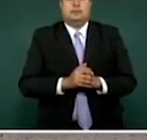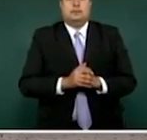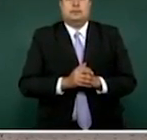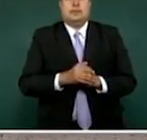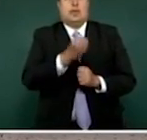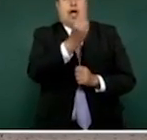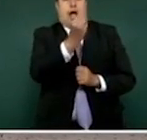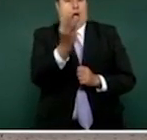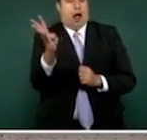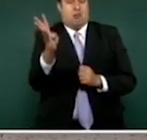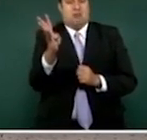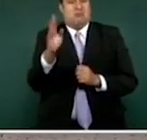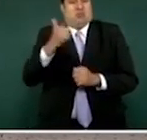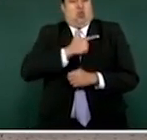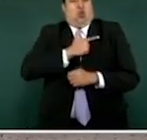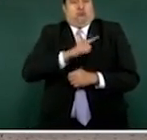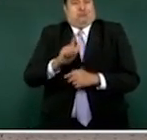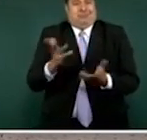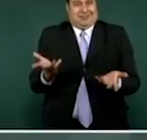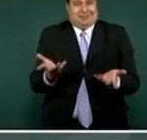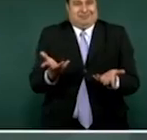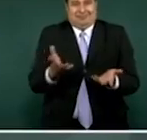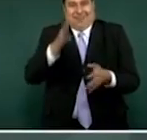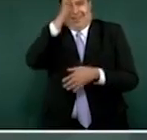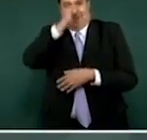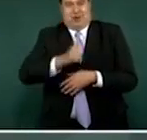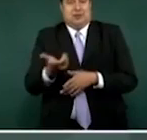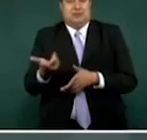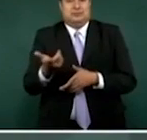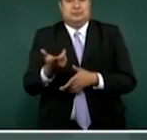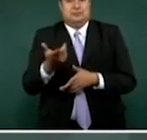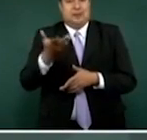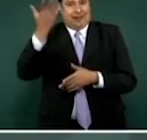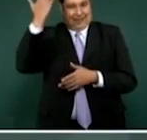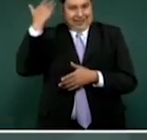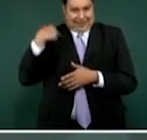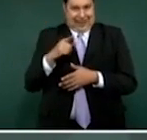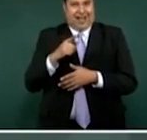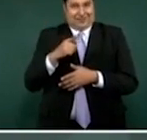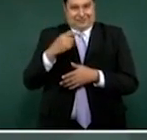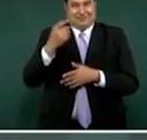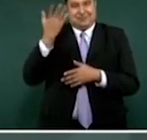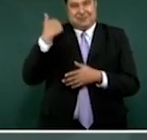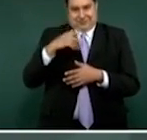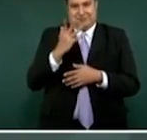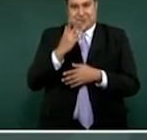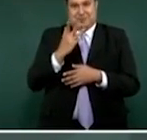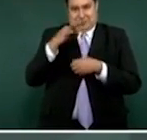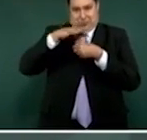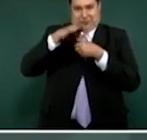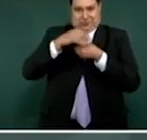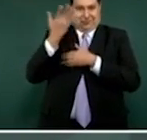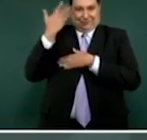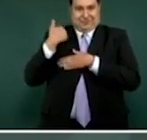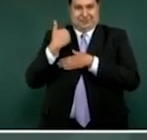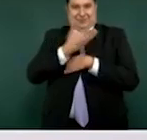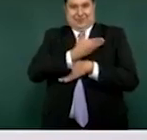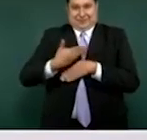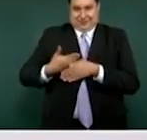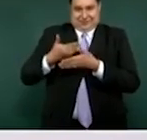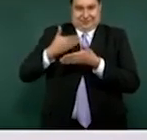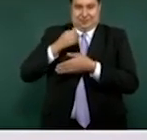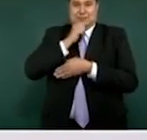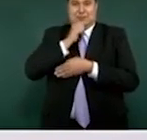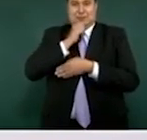Algunos no lo vieron bien. En la campaña me enfrentaron, en los debates,